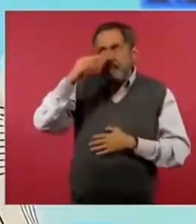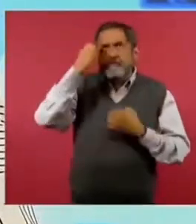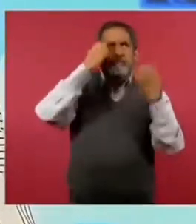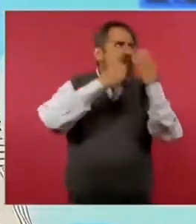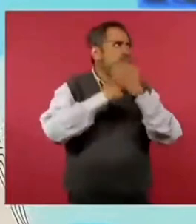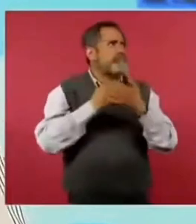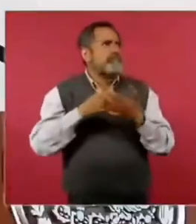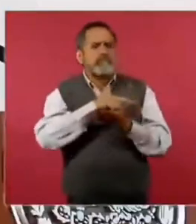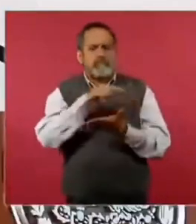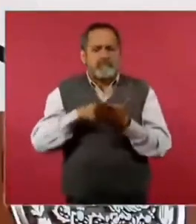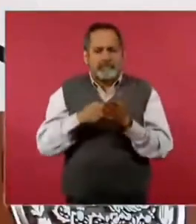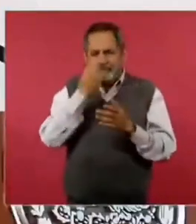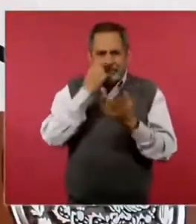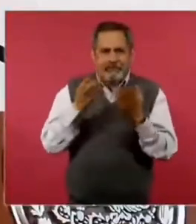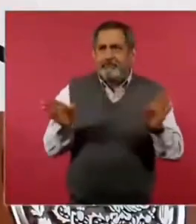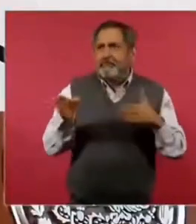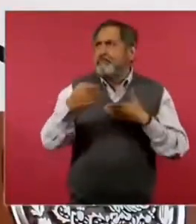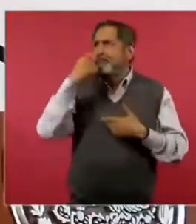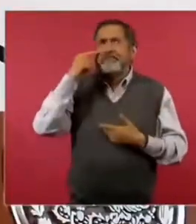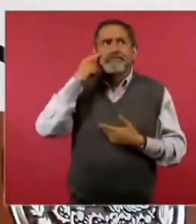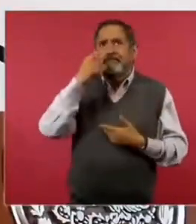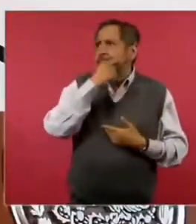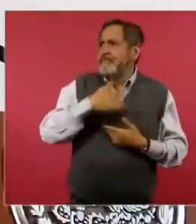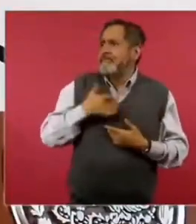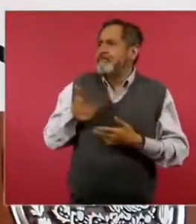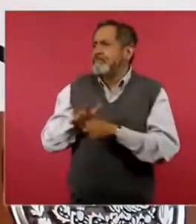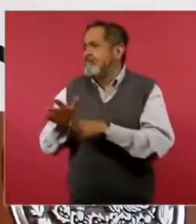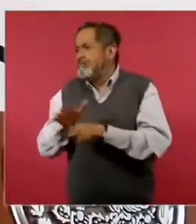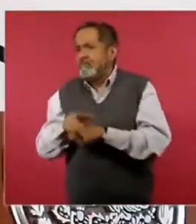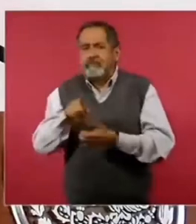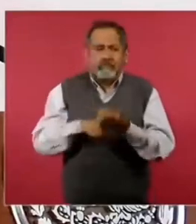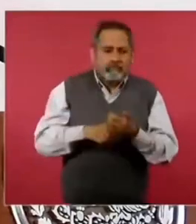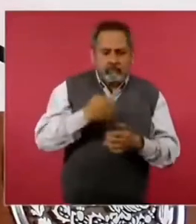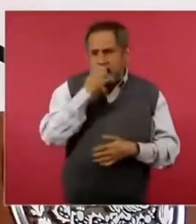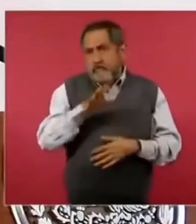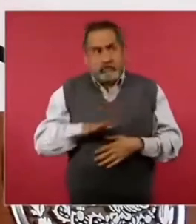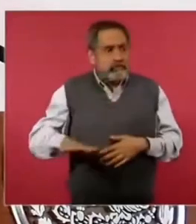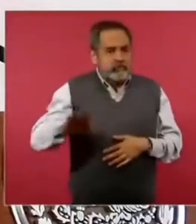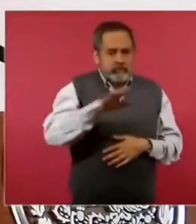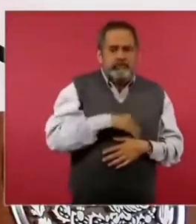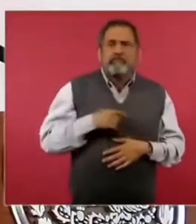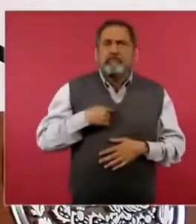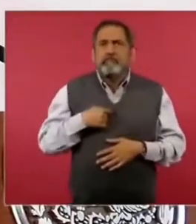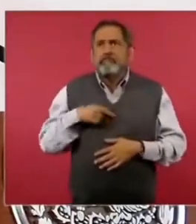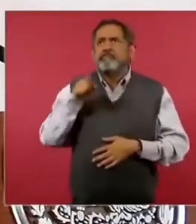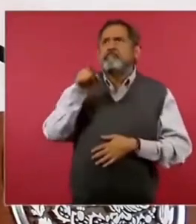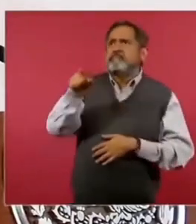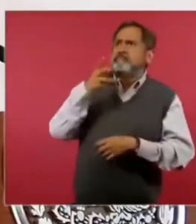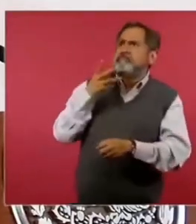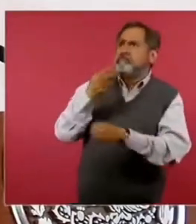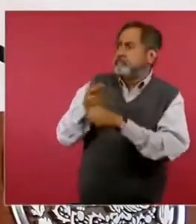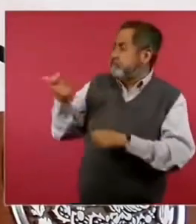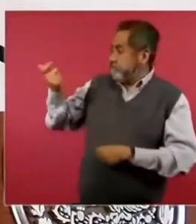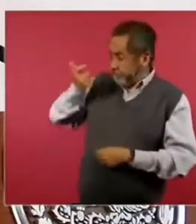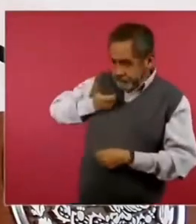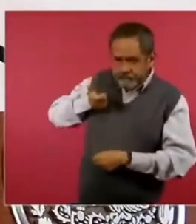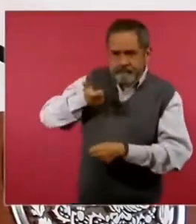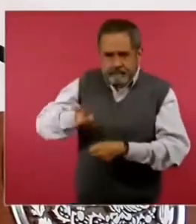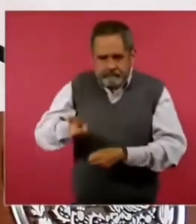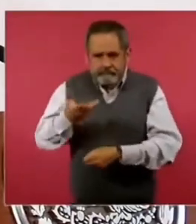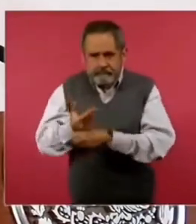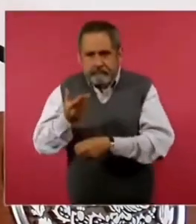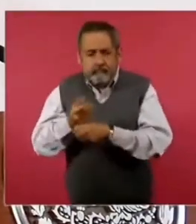educativos en las escuelas públicas de educación básica del país y deciden en cuál o en cuáles de los tipos de apoyo destinar el